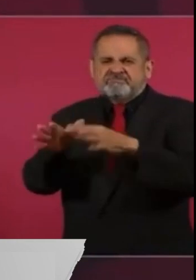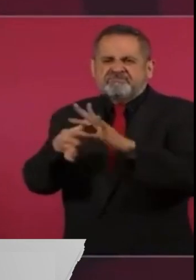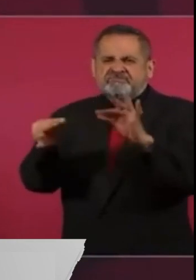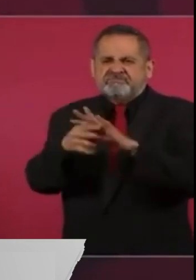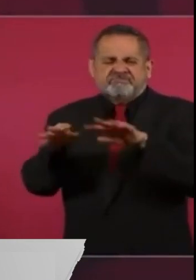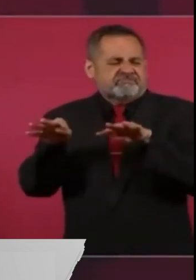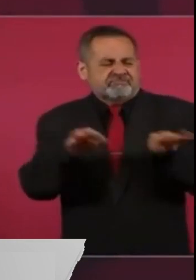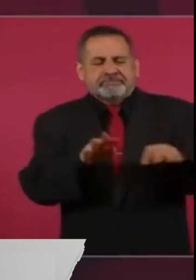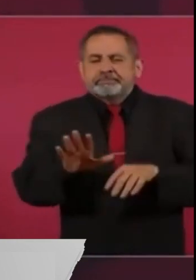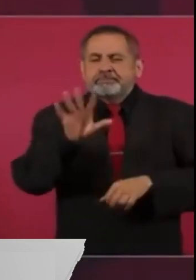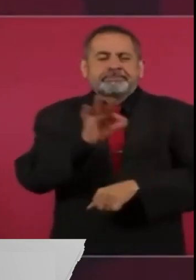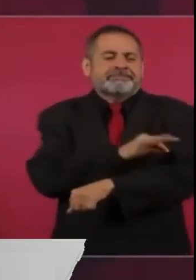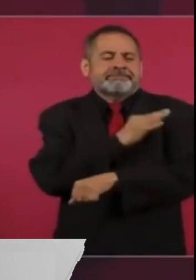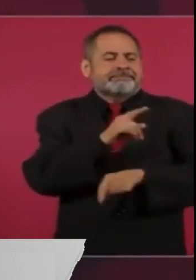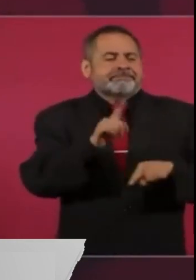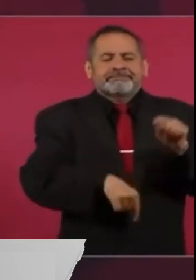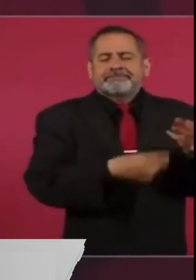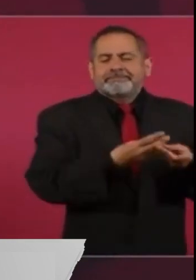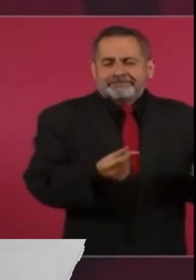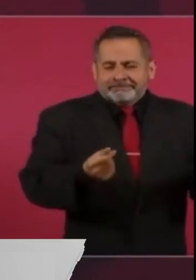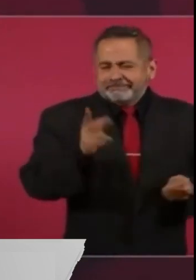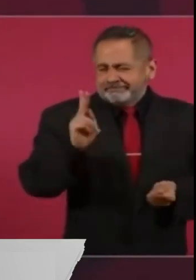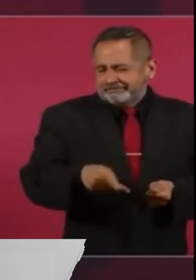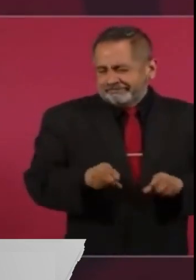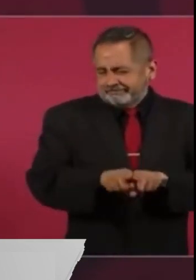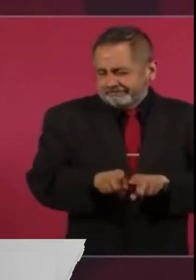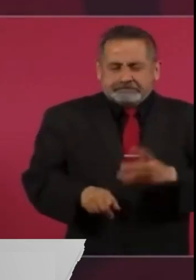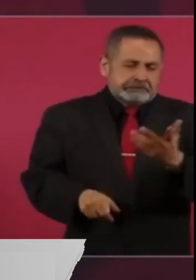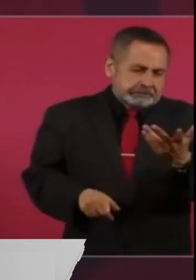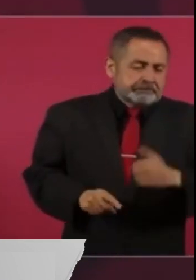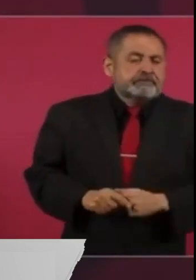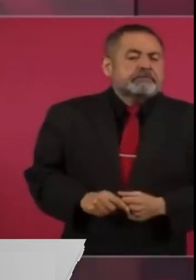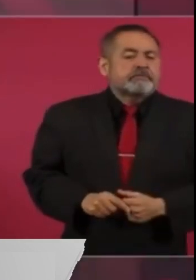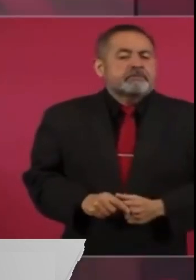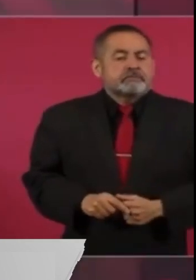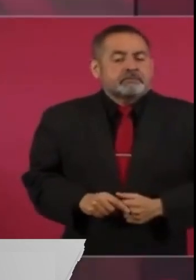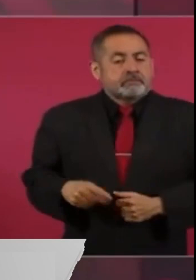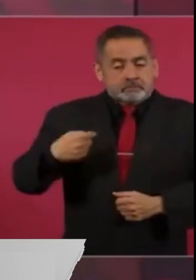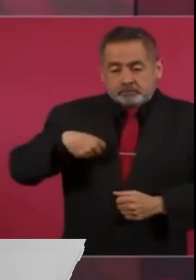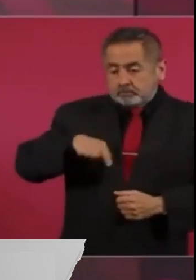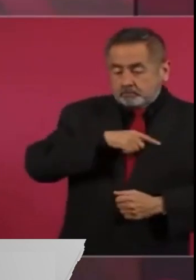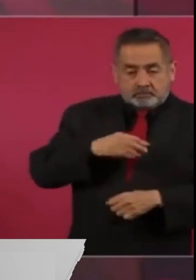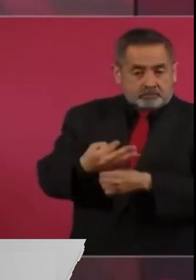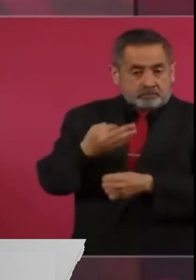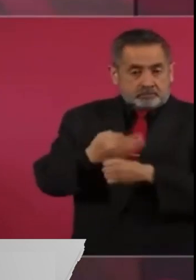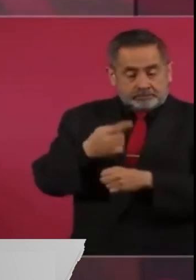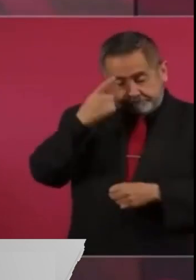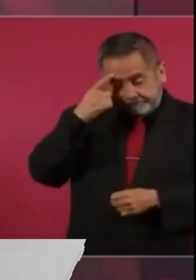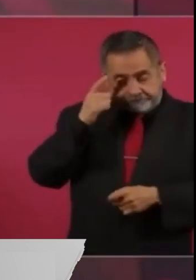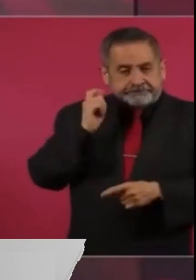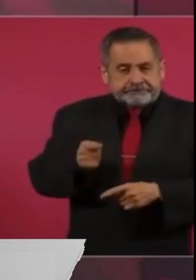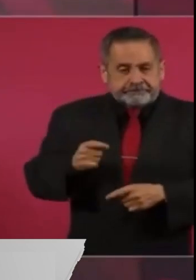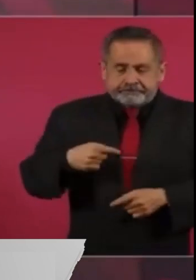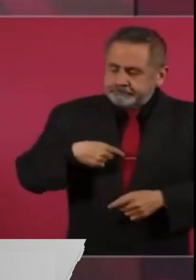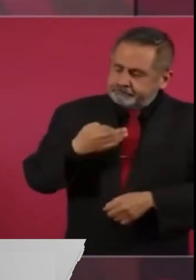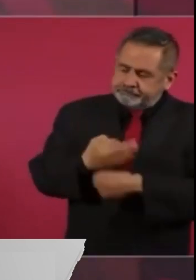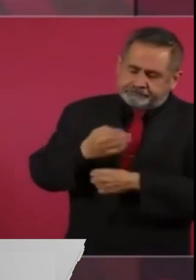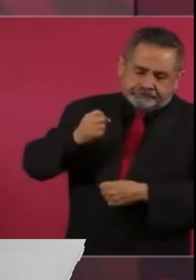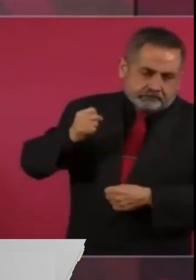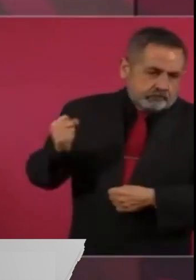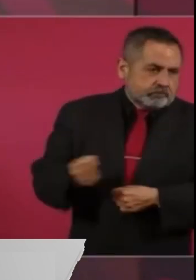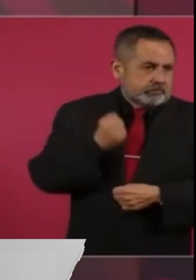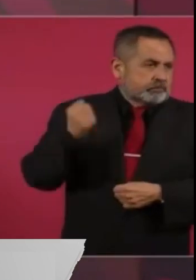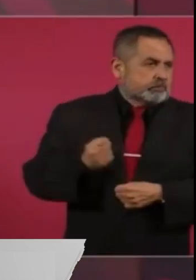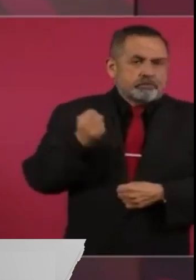Nada más que hay que estar informando. Y nosotros tenemos la ventaja, la fortuna, la suerte,